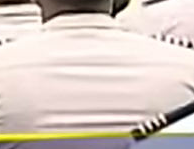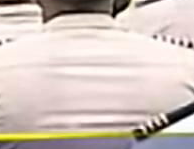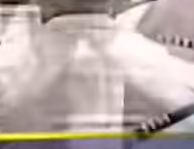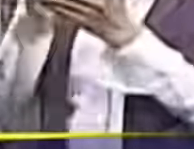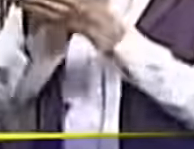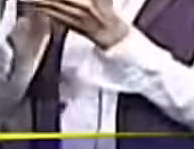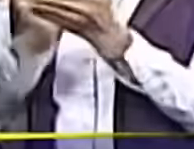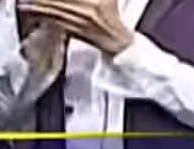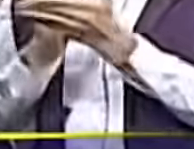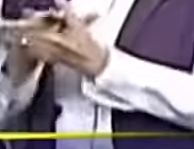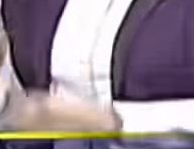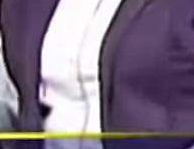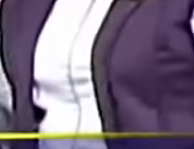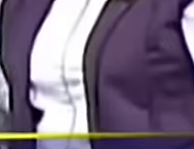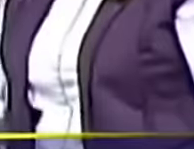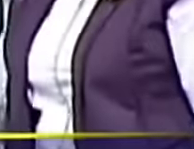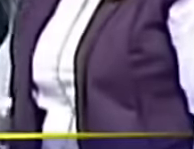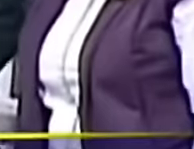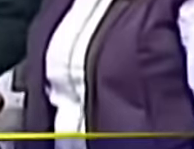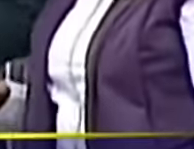despotismo,